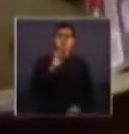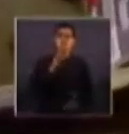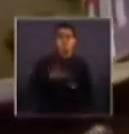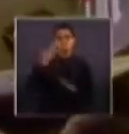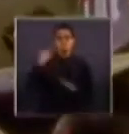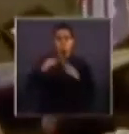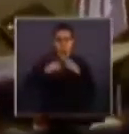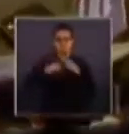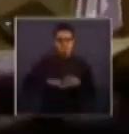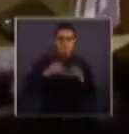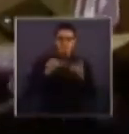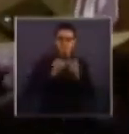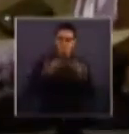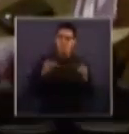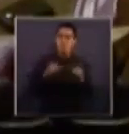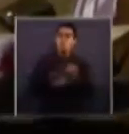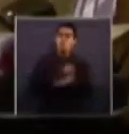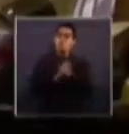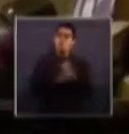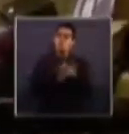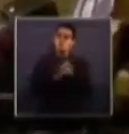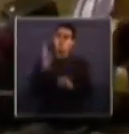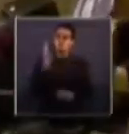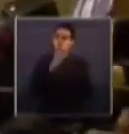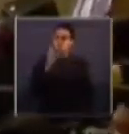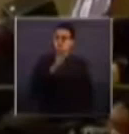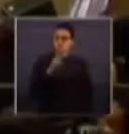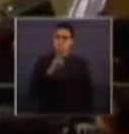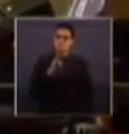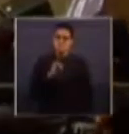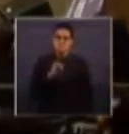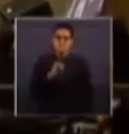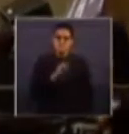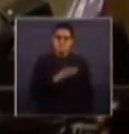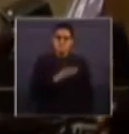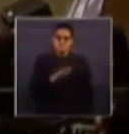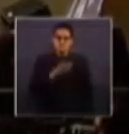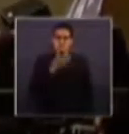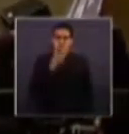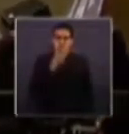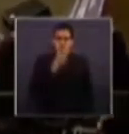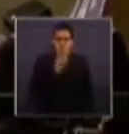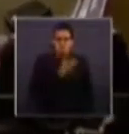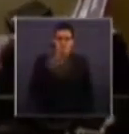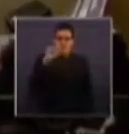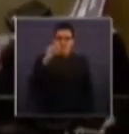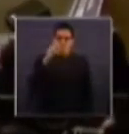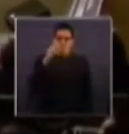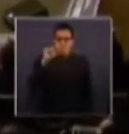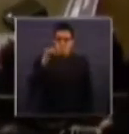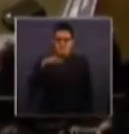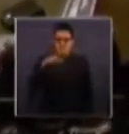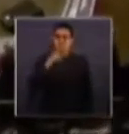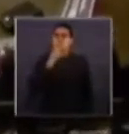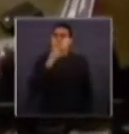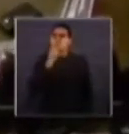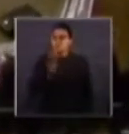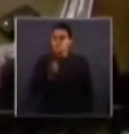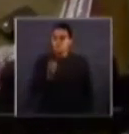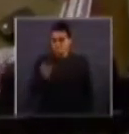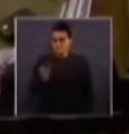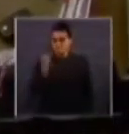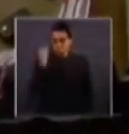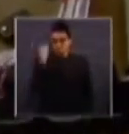que tenemos de medio ambiente. Y qué bueno que el candidato de Acción Nacional comenta de que él propone